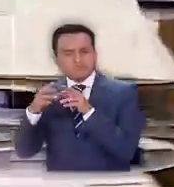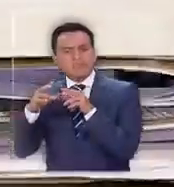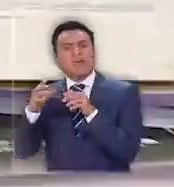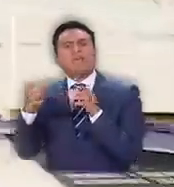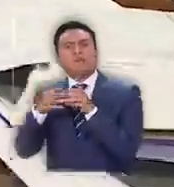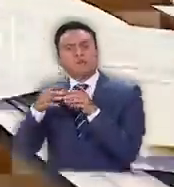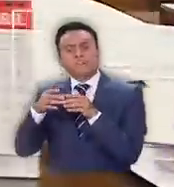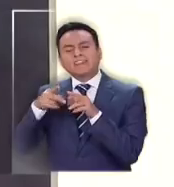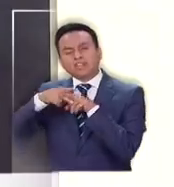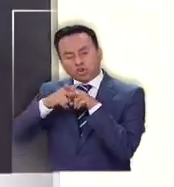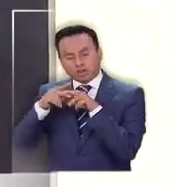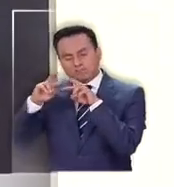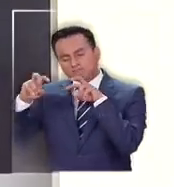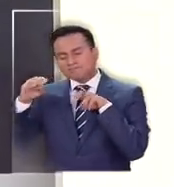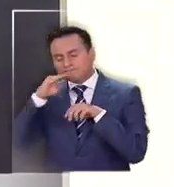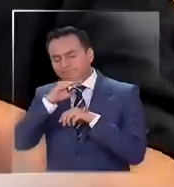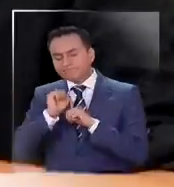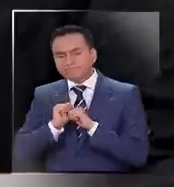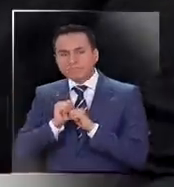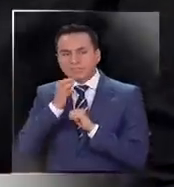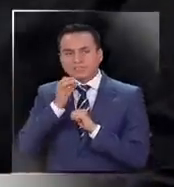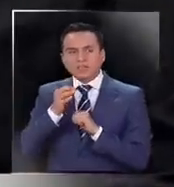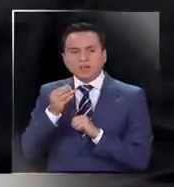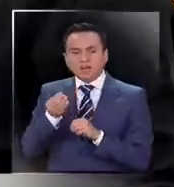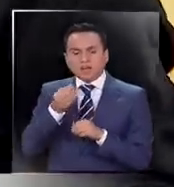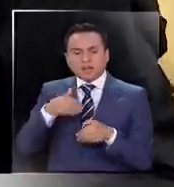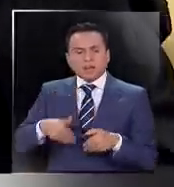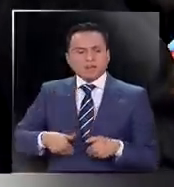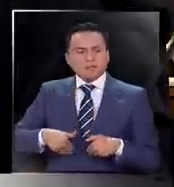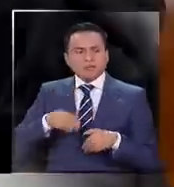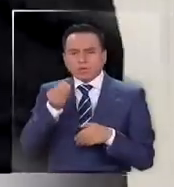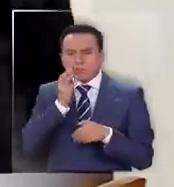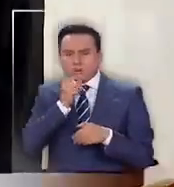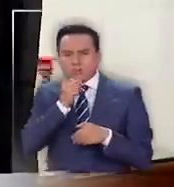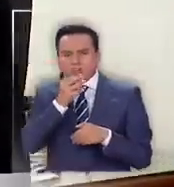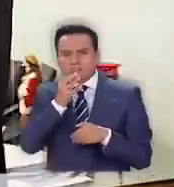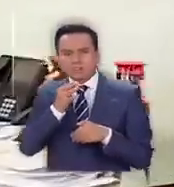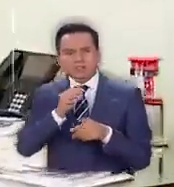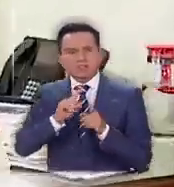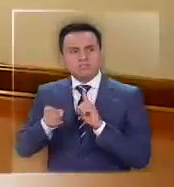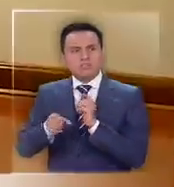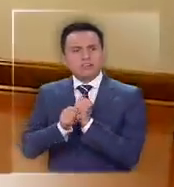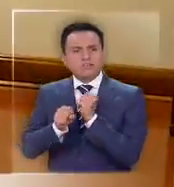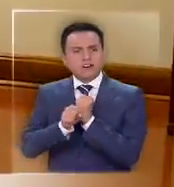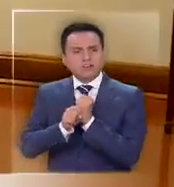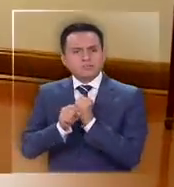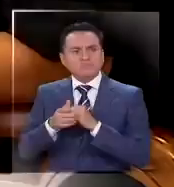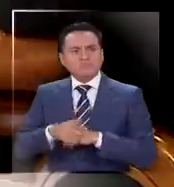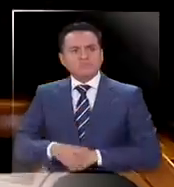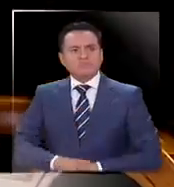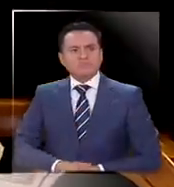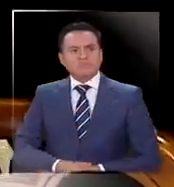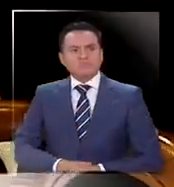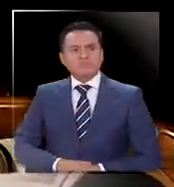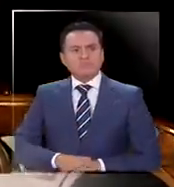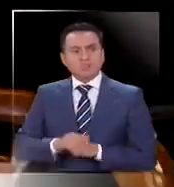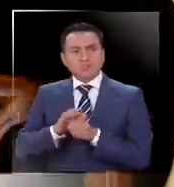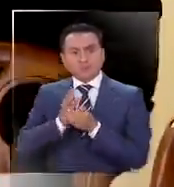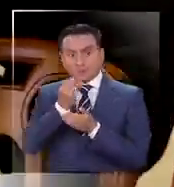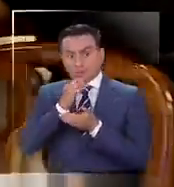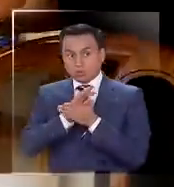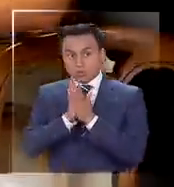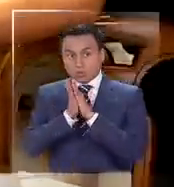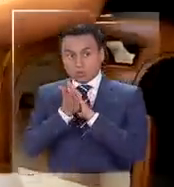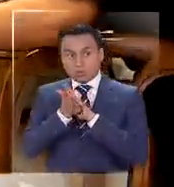es un superhéroe, también le da hambre. Tenemos un almuerzo con los subsecretarios de coordinación de trabajo. Y se lo comen todo, así